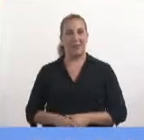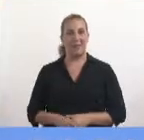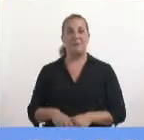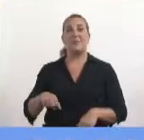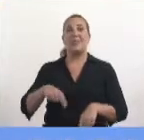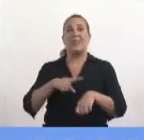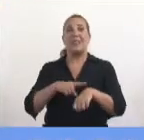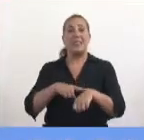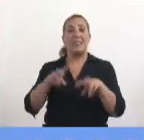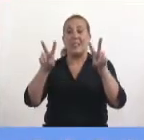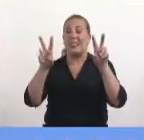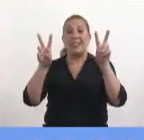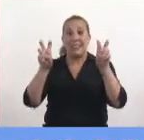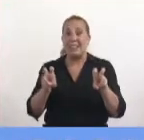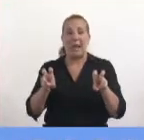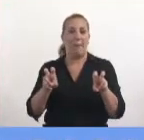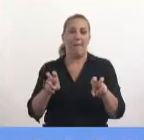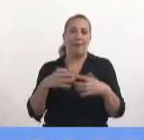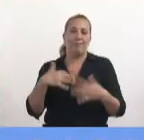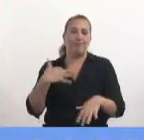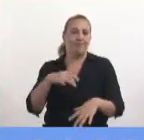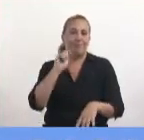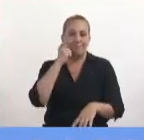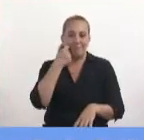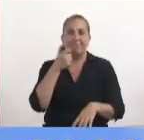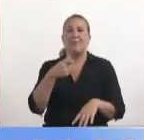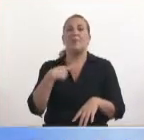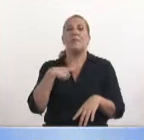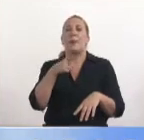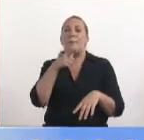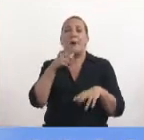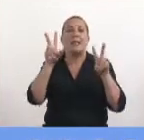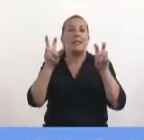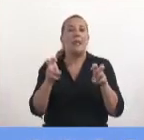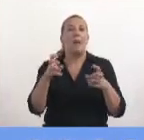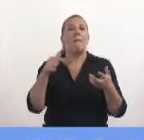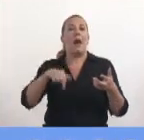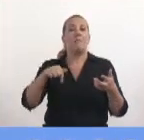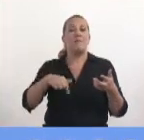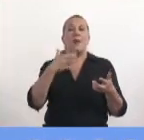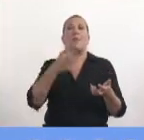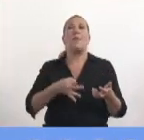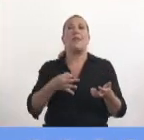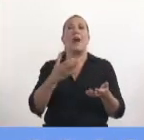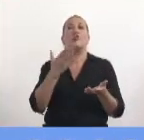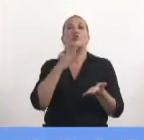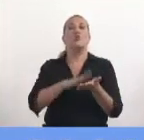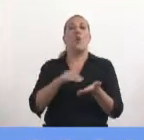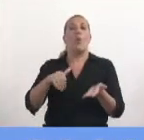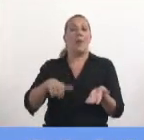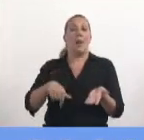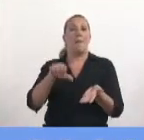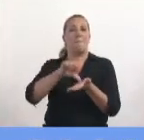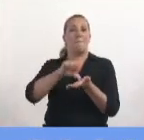tema absolutamente apasionante y creo que es el tema medular de nuestra realidad como país. En